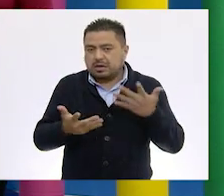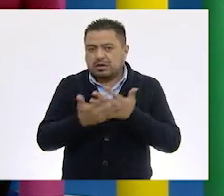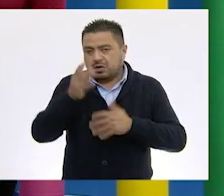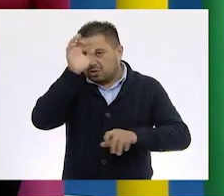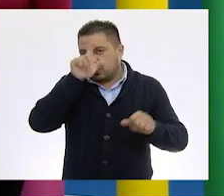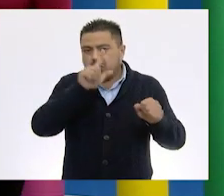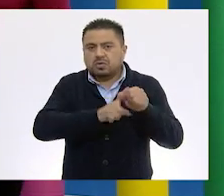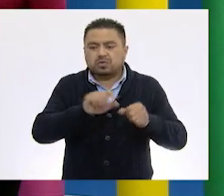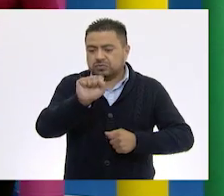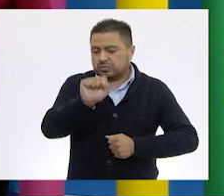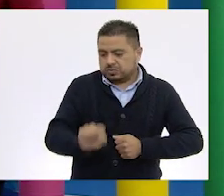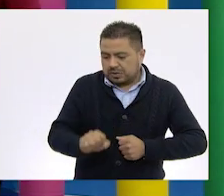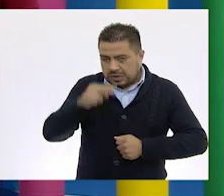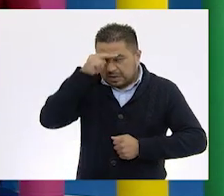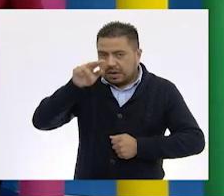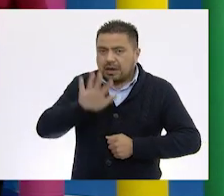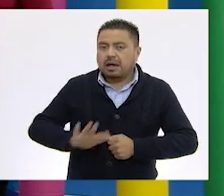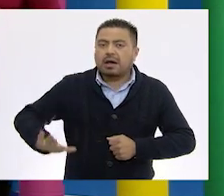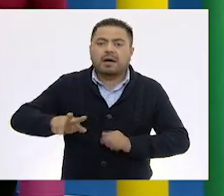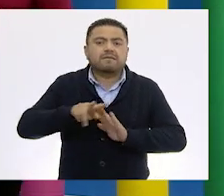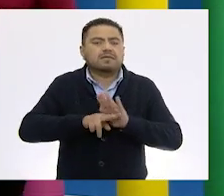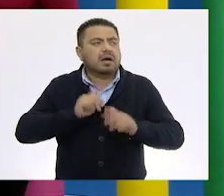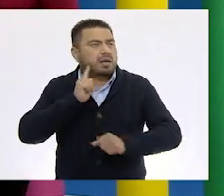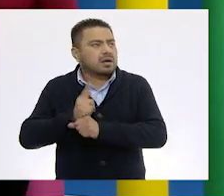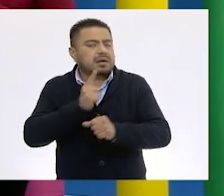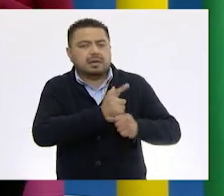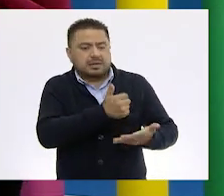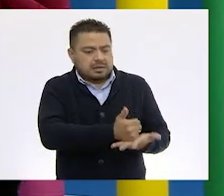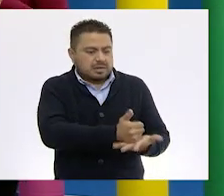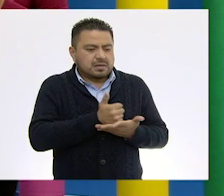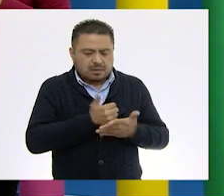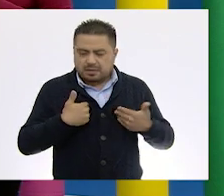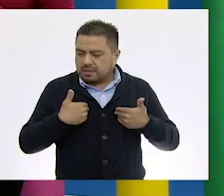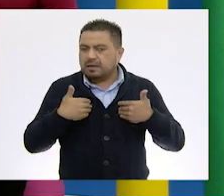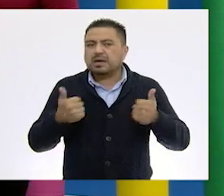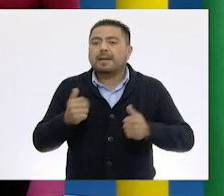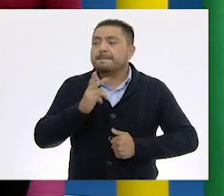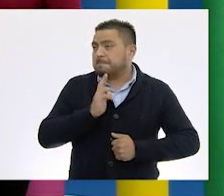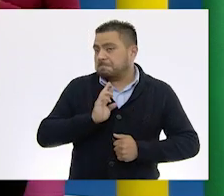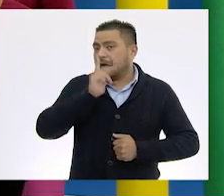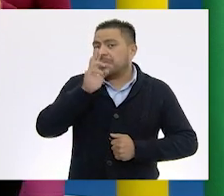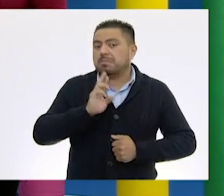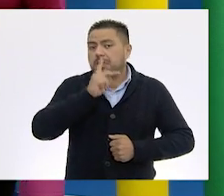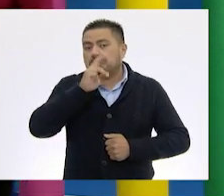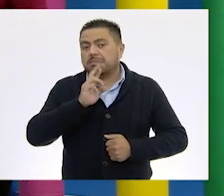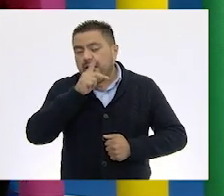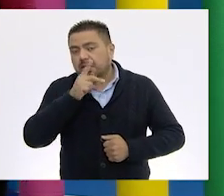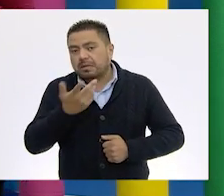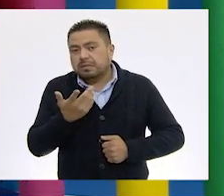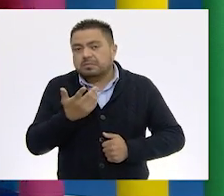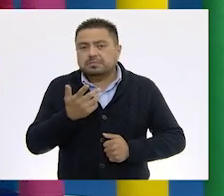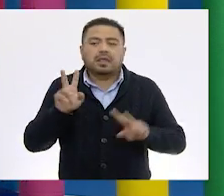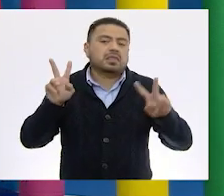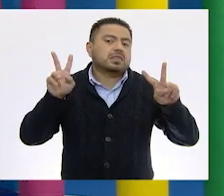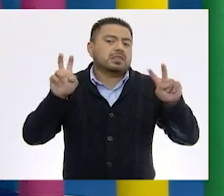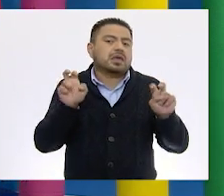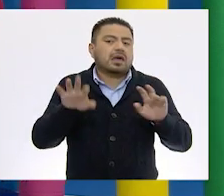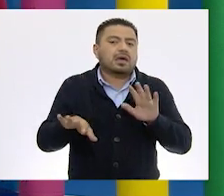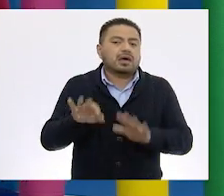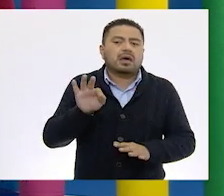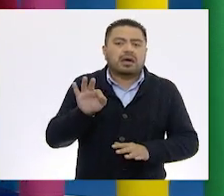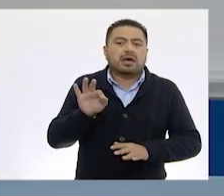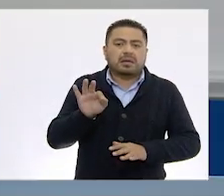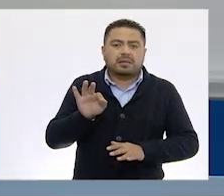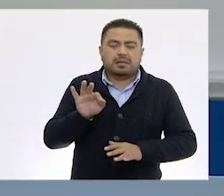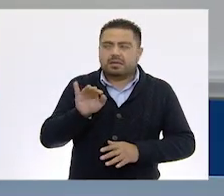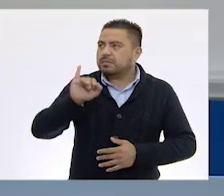culturas mesoamericanas y hemos visto videos que nos han ayudado a entender mejor algún tema, cualquier tema.